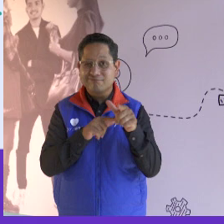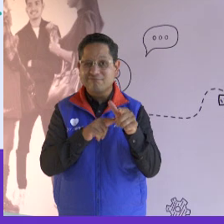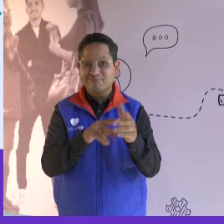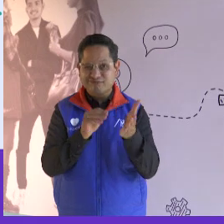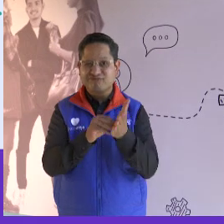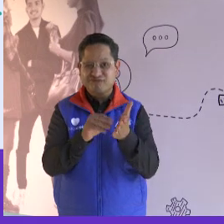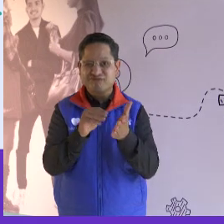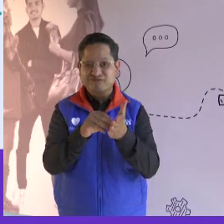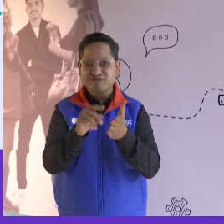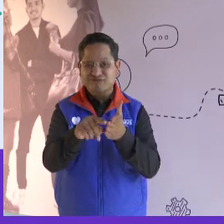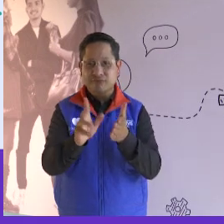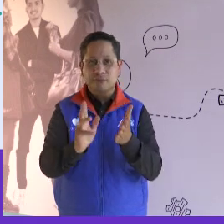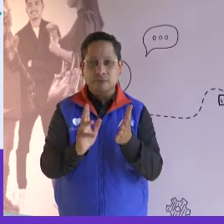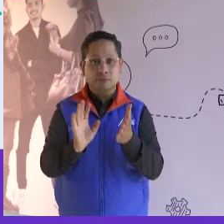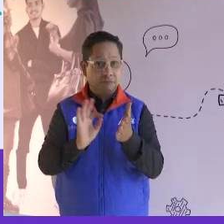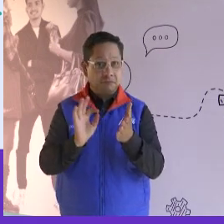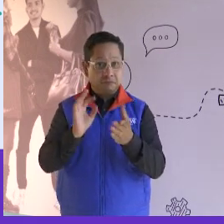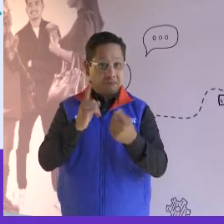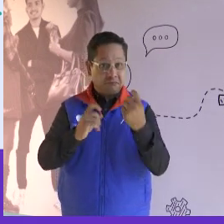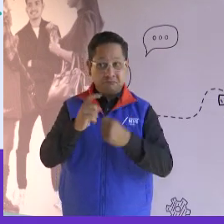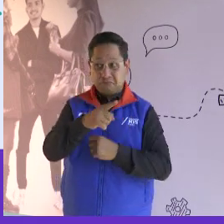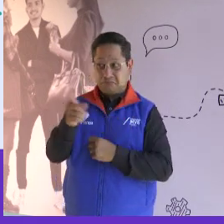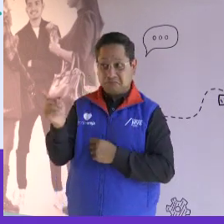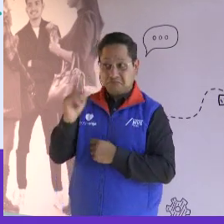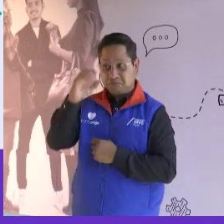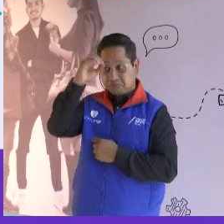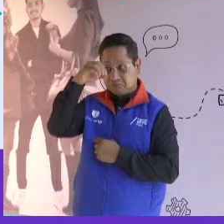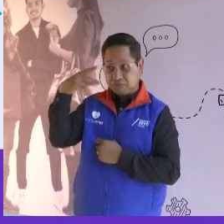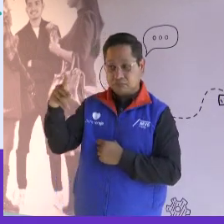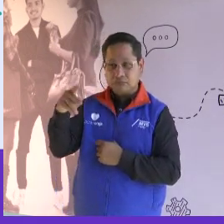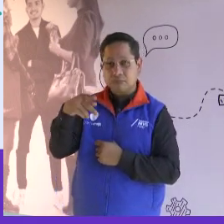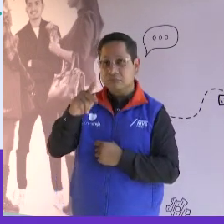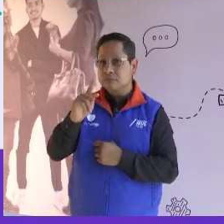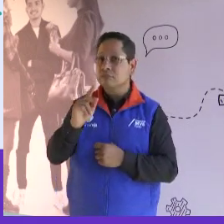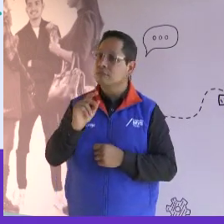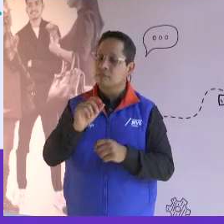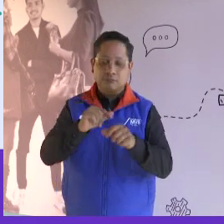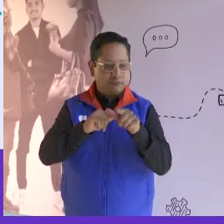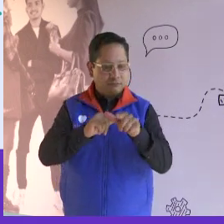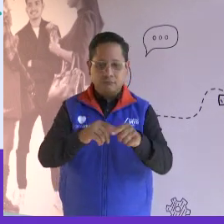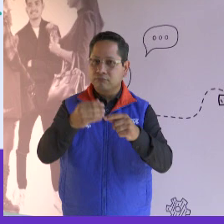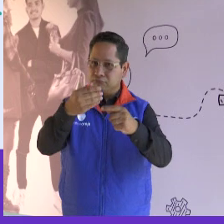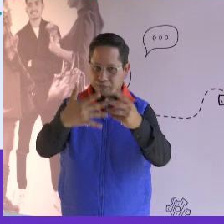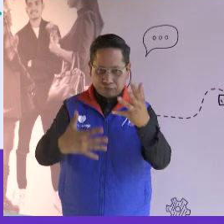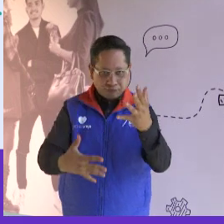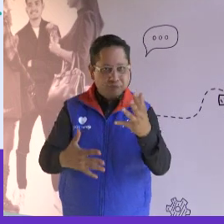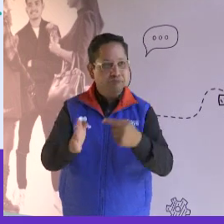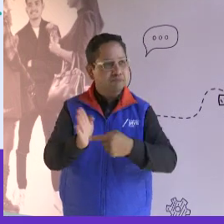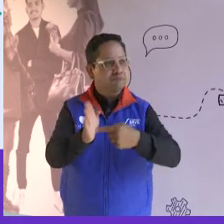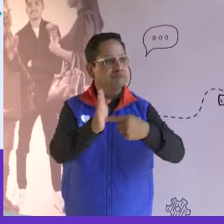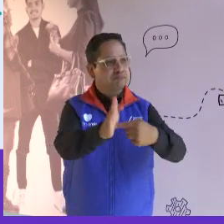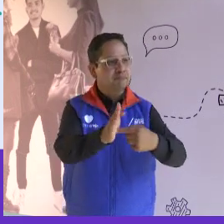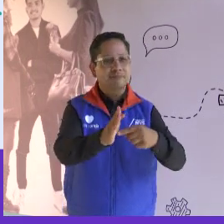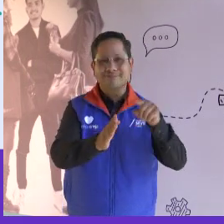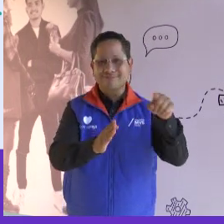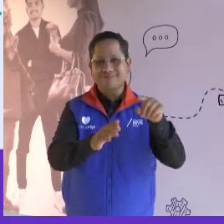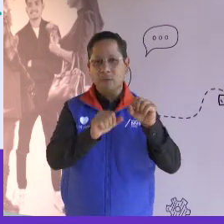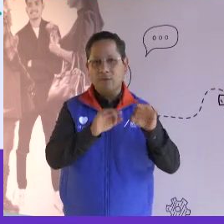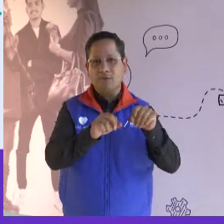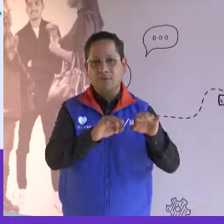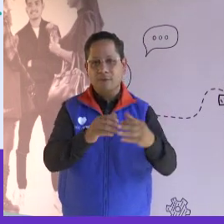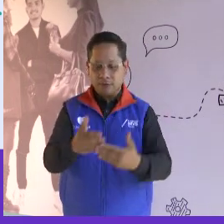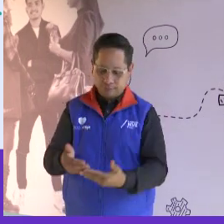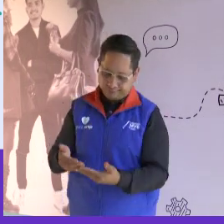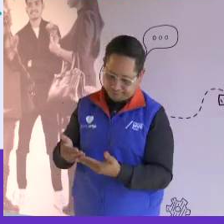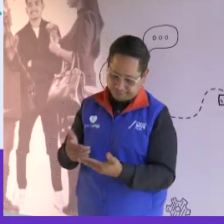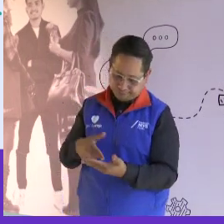sea, tal vez alguien más tenga otra opinión, pero sigue pasando que la mayoría de los datos se quedan en el cubículo del asesor. Entonces,